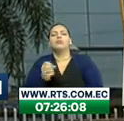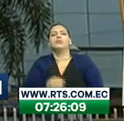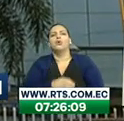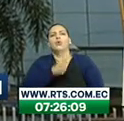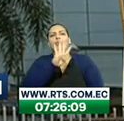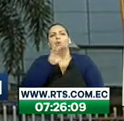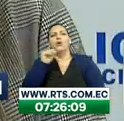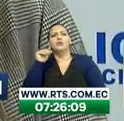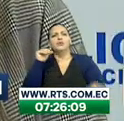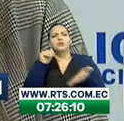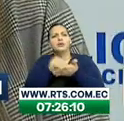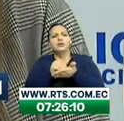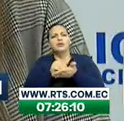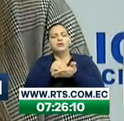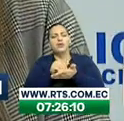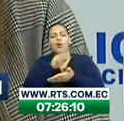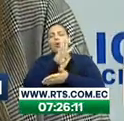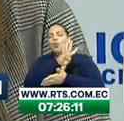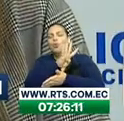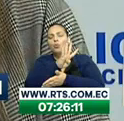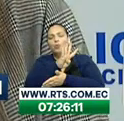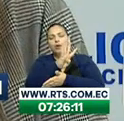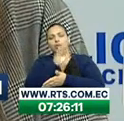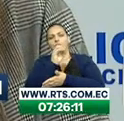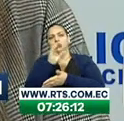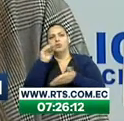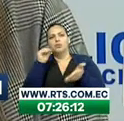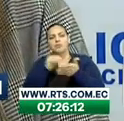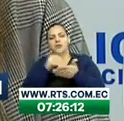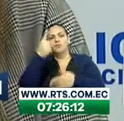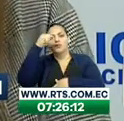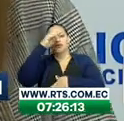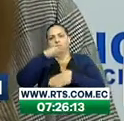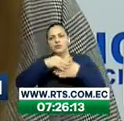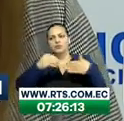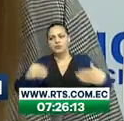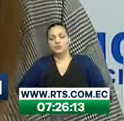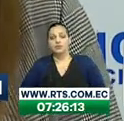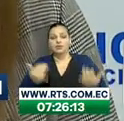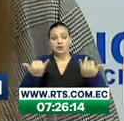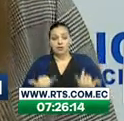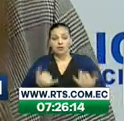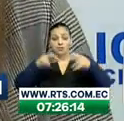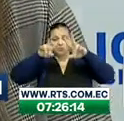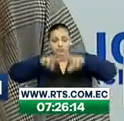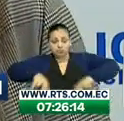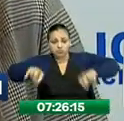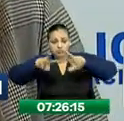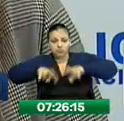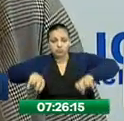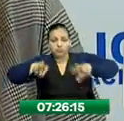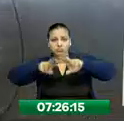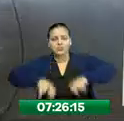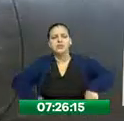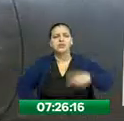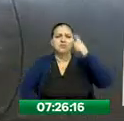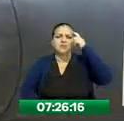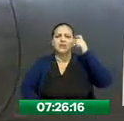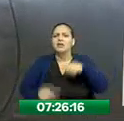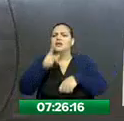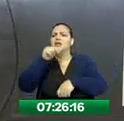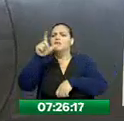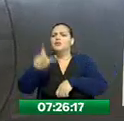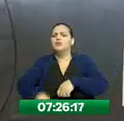rentas internas. De las investigaciones pertinentes se indicará qué papel o qué rol cumplía cada ciudadano. Sin